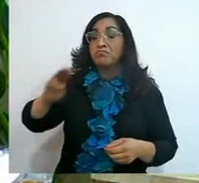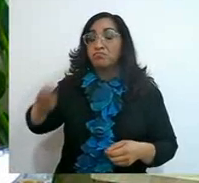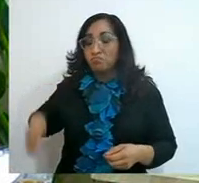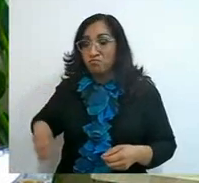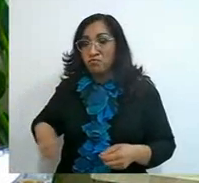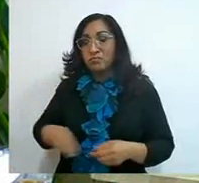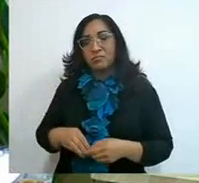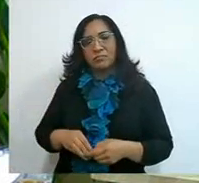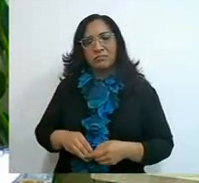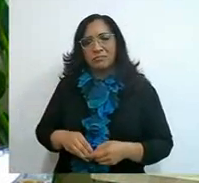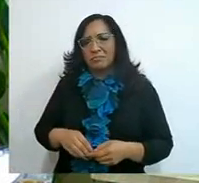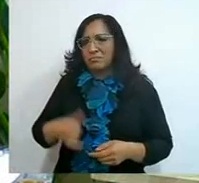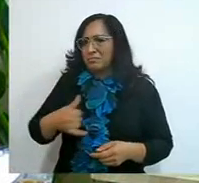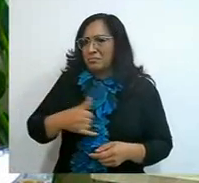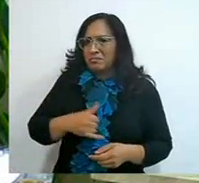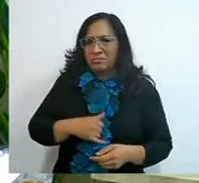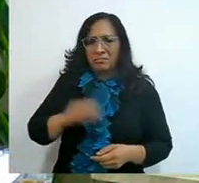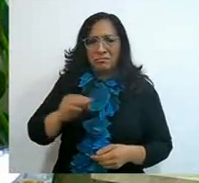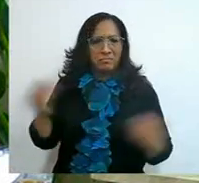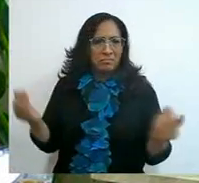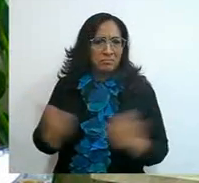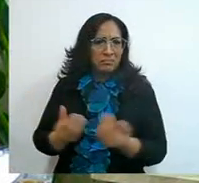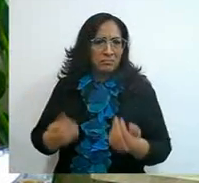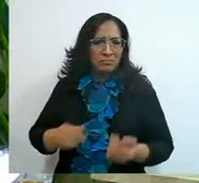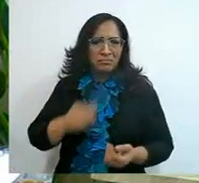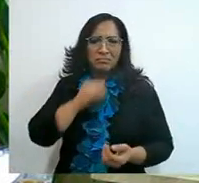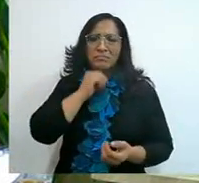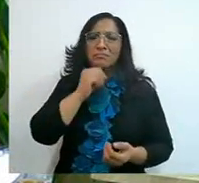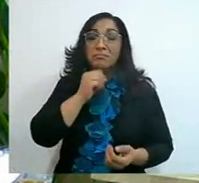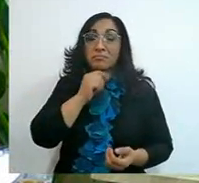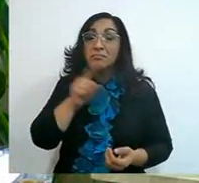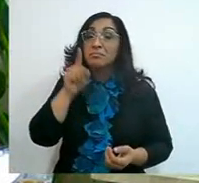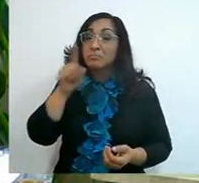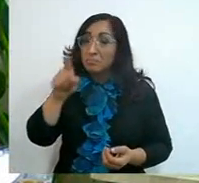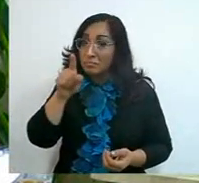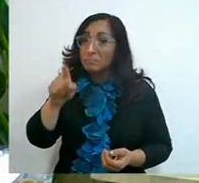Ay, no, yo no hice nada. Claro, abriste la boca,